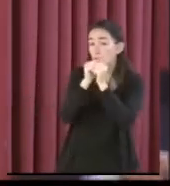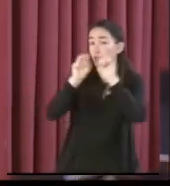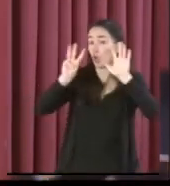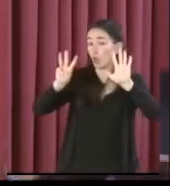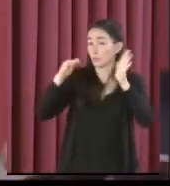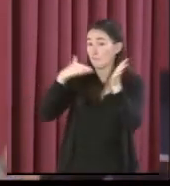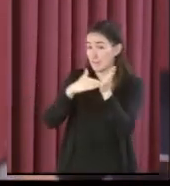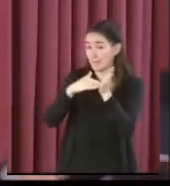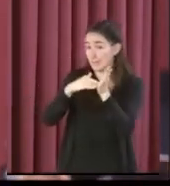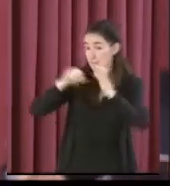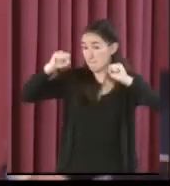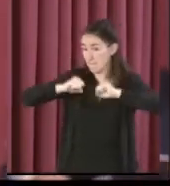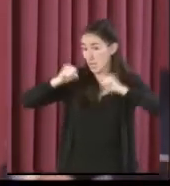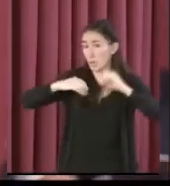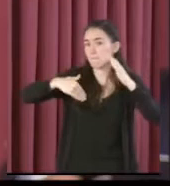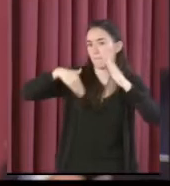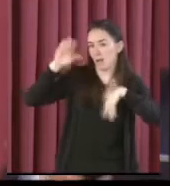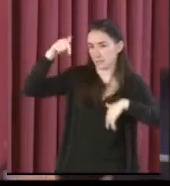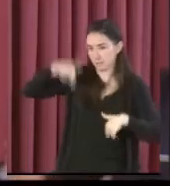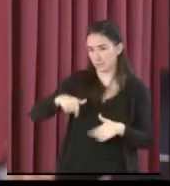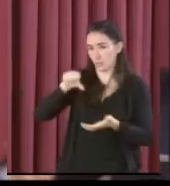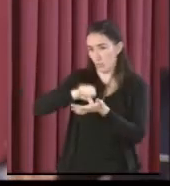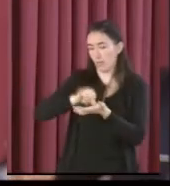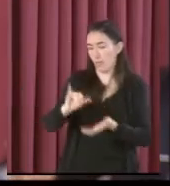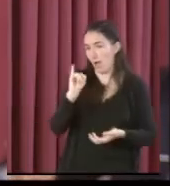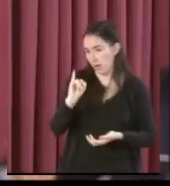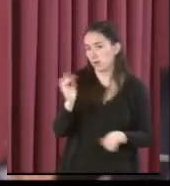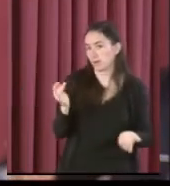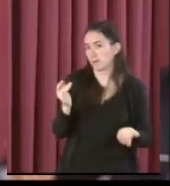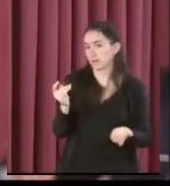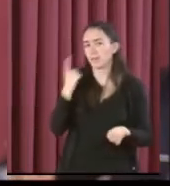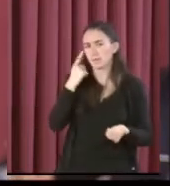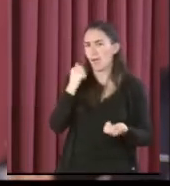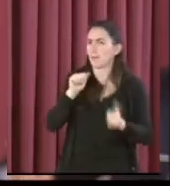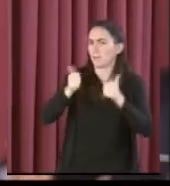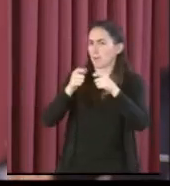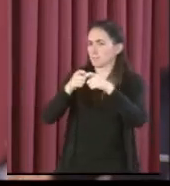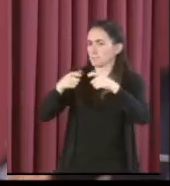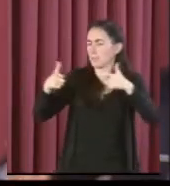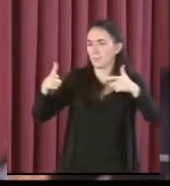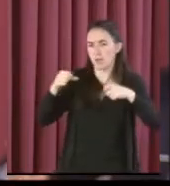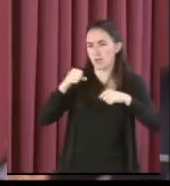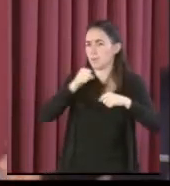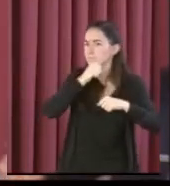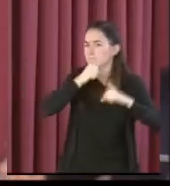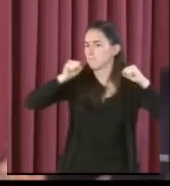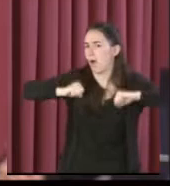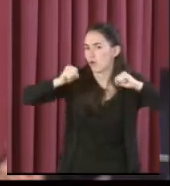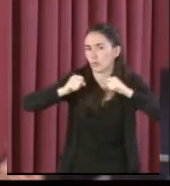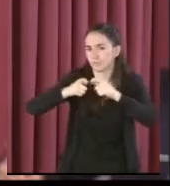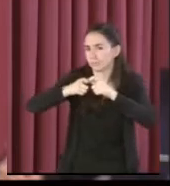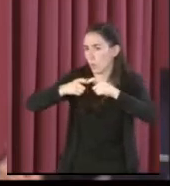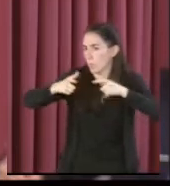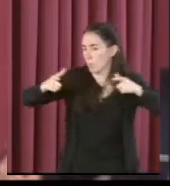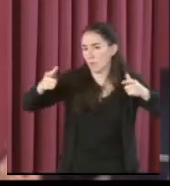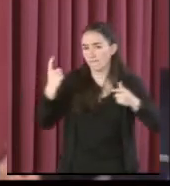la ciudad de Logroño. El envejecimiento de la población, como veremos más adelante, supone uno de los grandes retos a